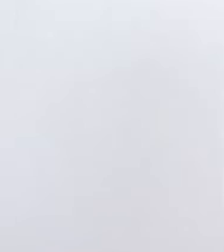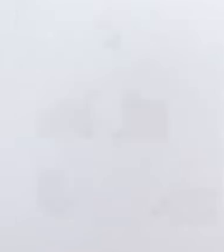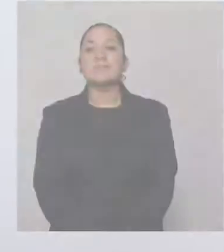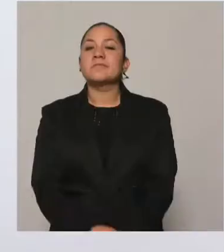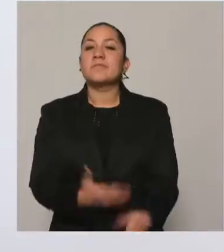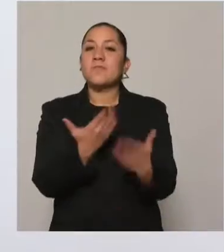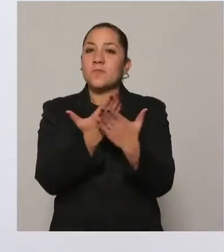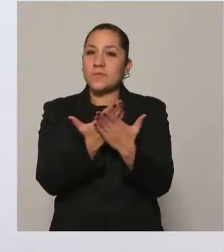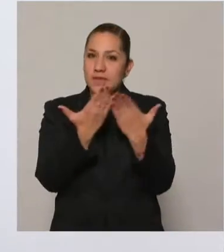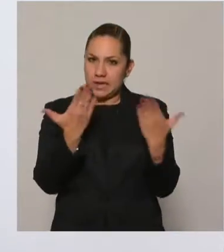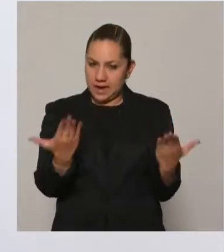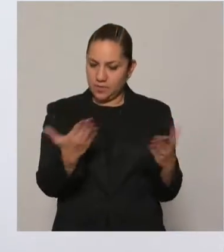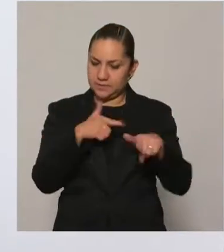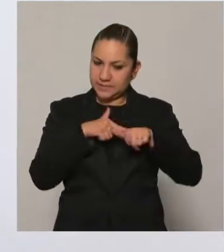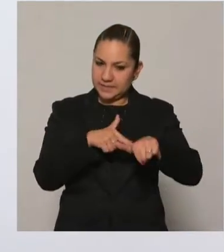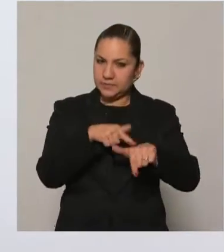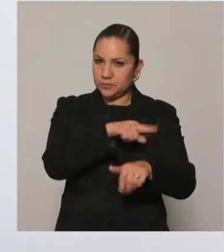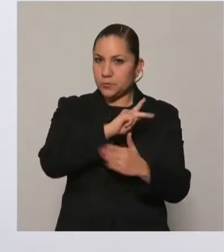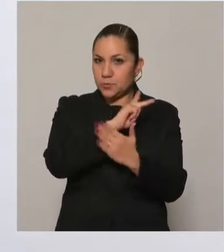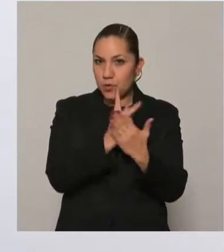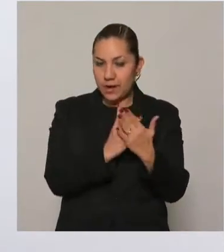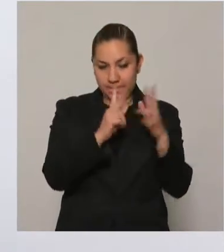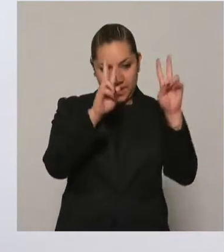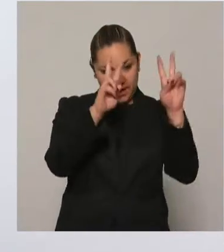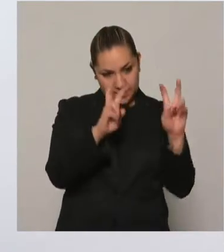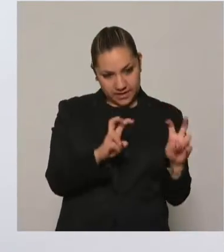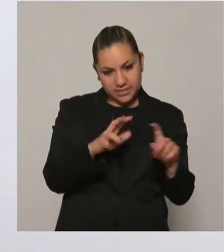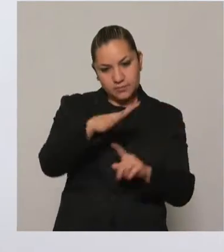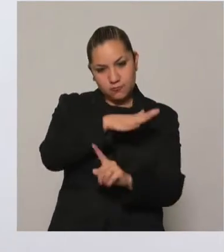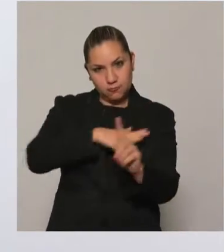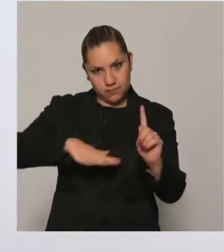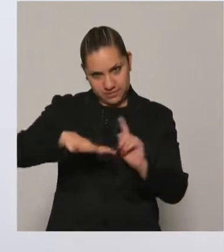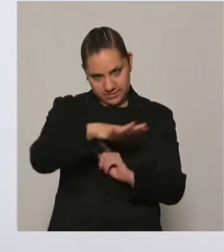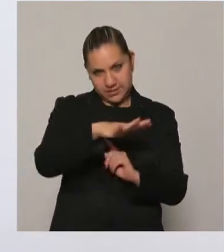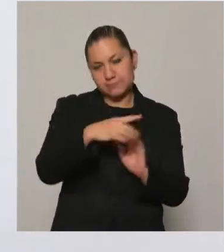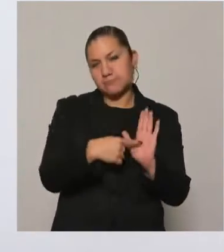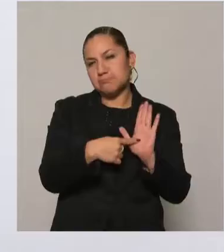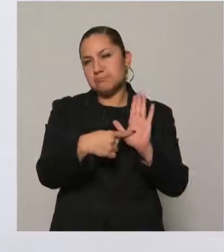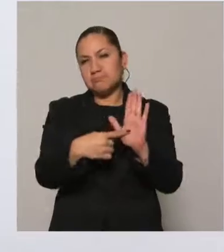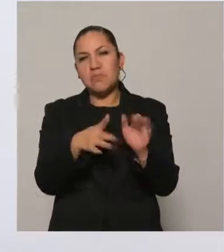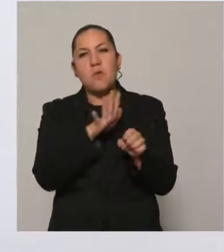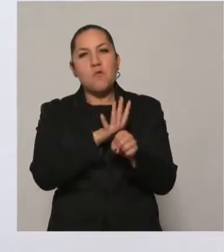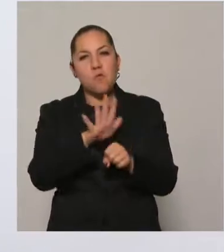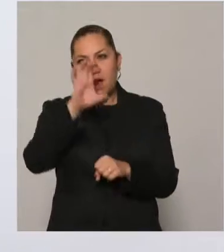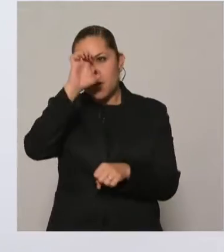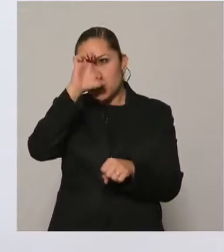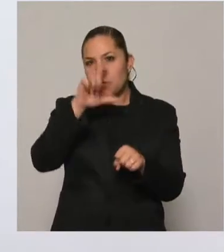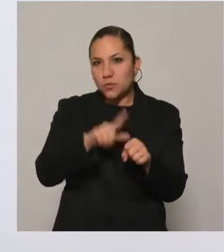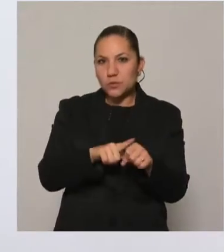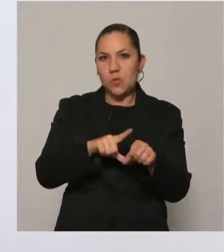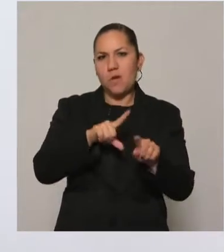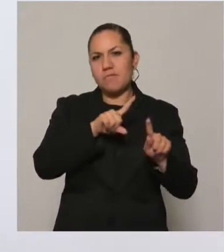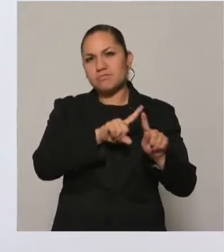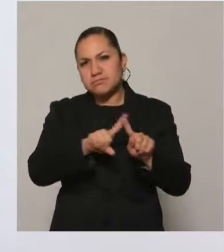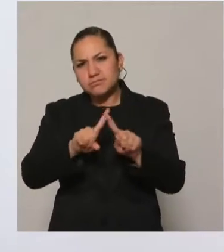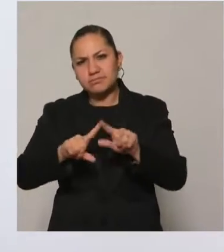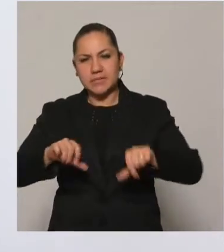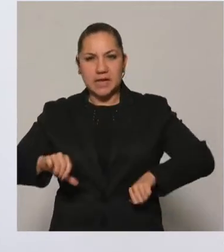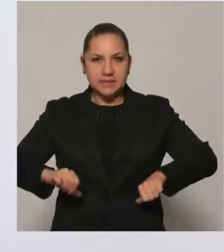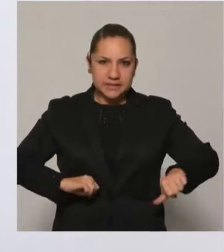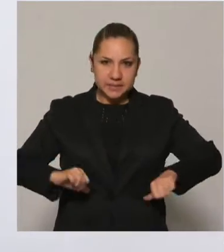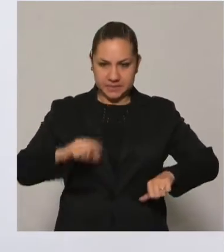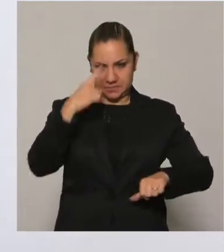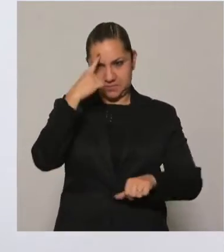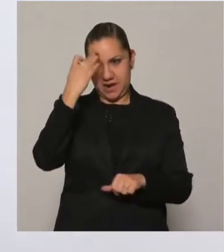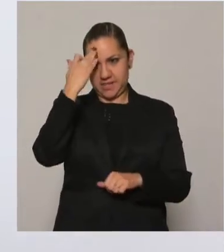Estamos de vuelta en Agenda y Contexto y estamos hablando de cuáles son las ofertas culturales que hay en la ciudad, las ofertas turísticas en esta época